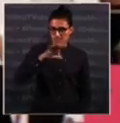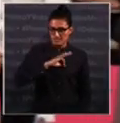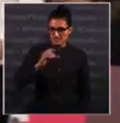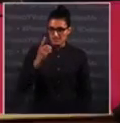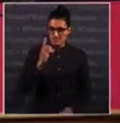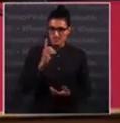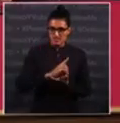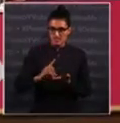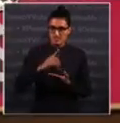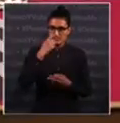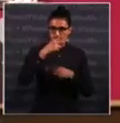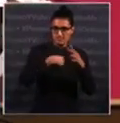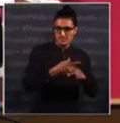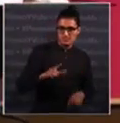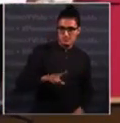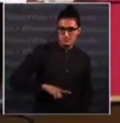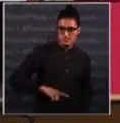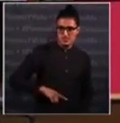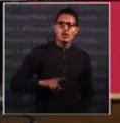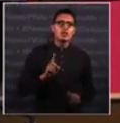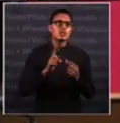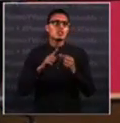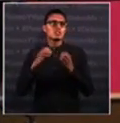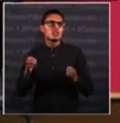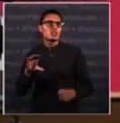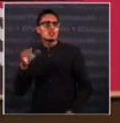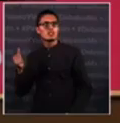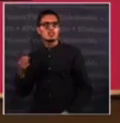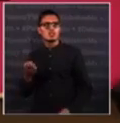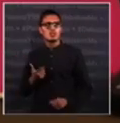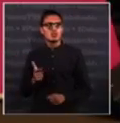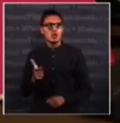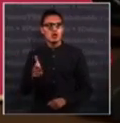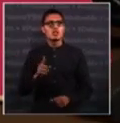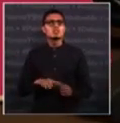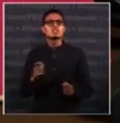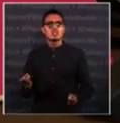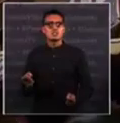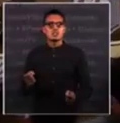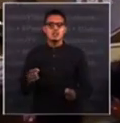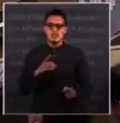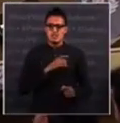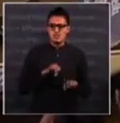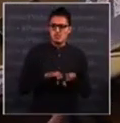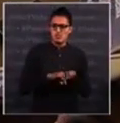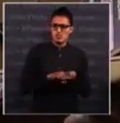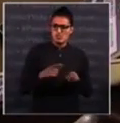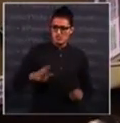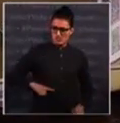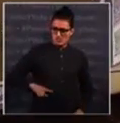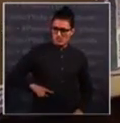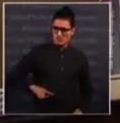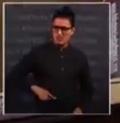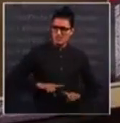guanajuatenses están excluidos. Y esto es justamente un gobierno de exclusión y, por tanto, tenemos que buscar una alternancia.